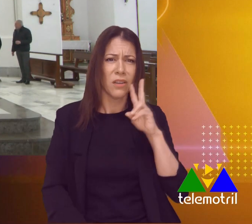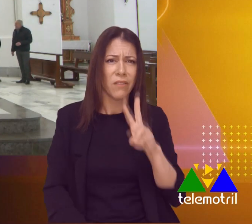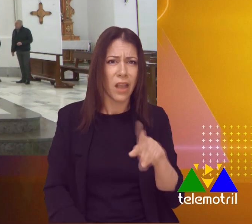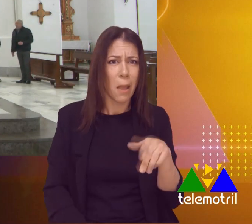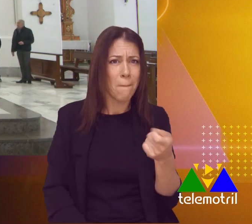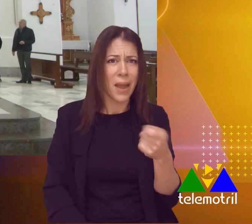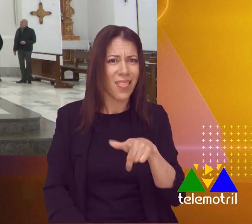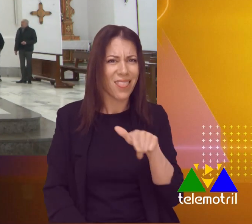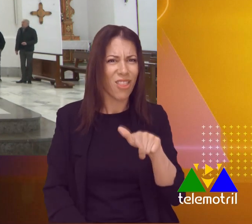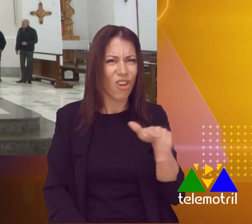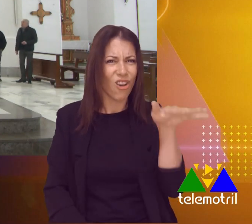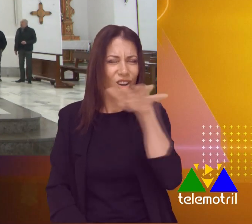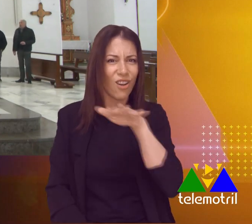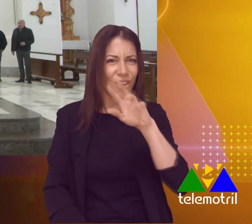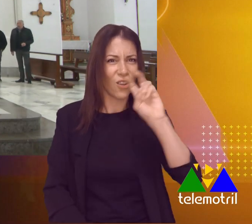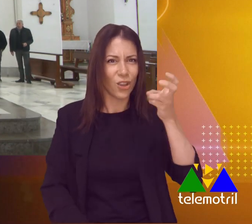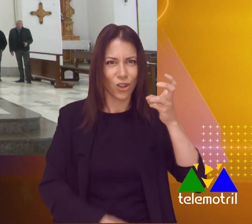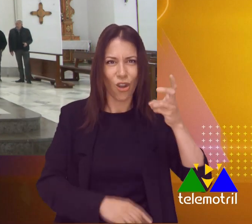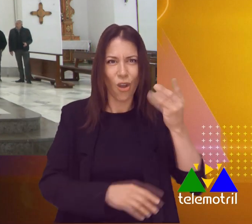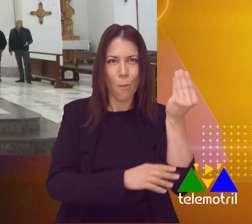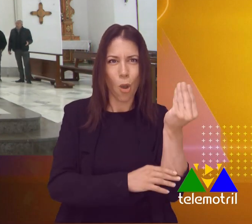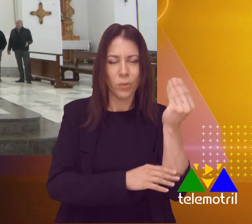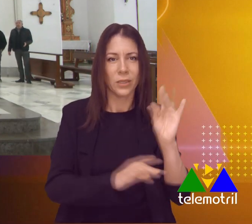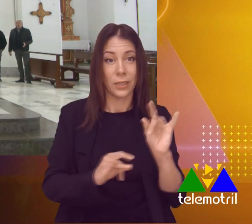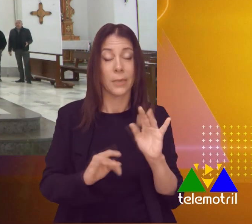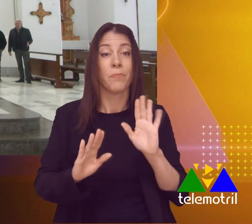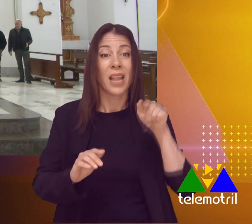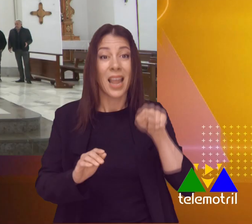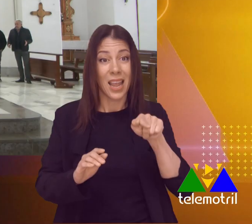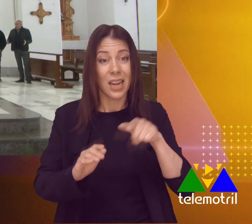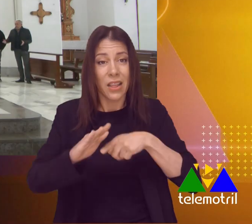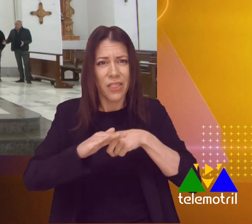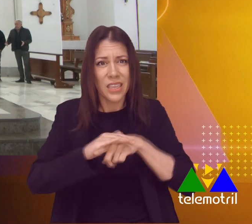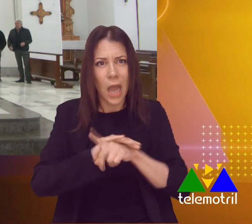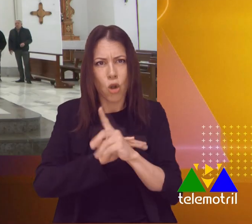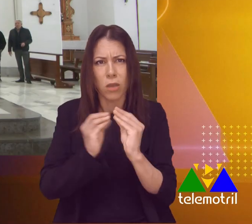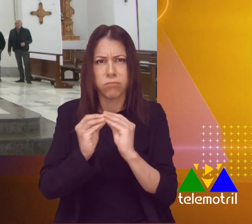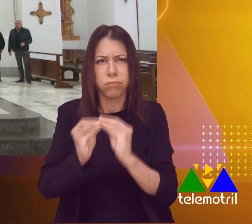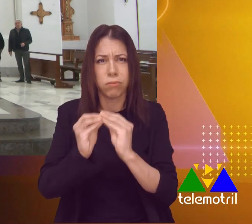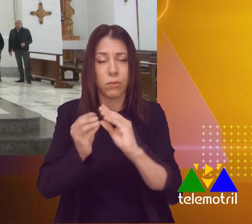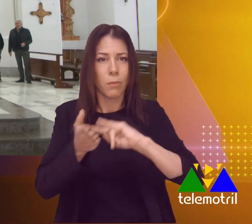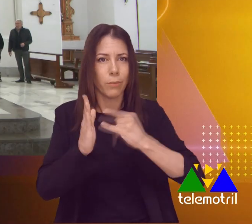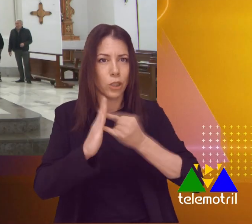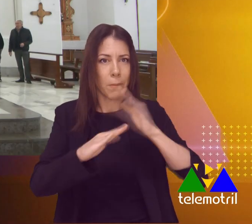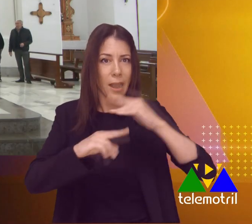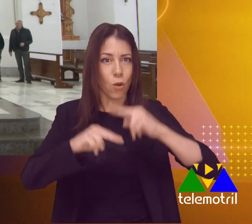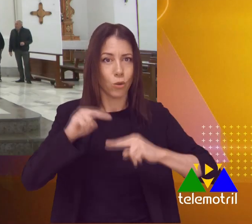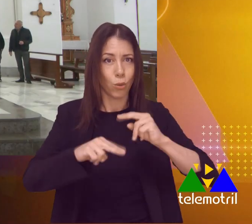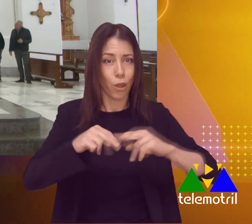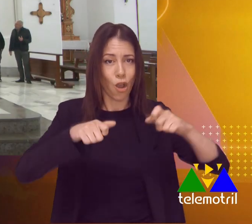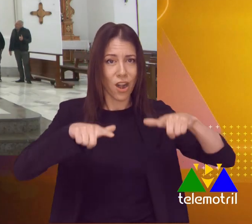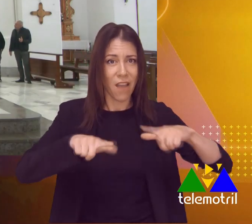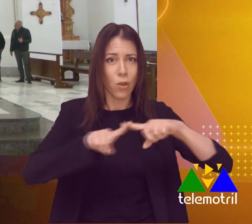réplica. Prácticamente una réplica. Es decir, él desarrolla este proyecto de construcción de esta nave de